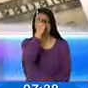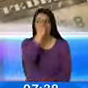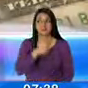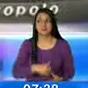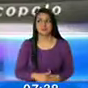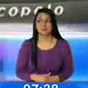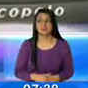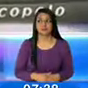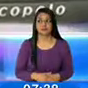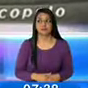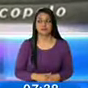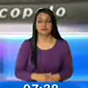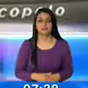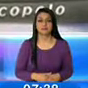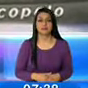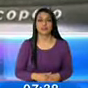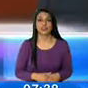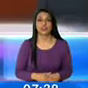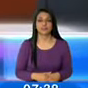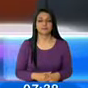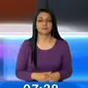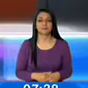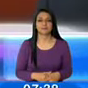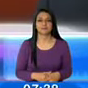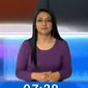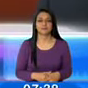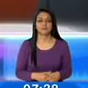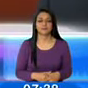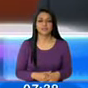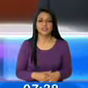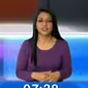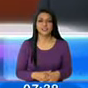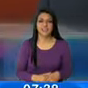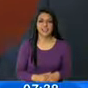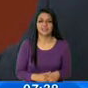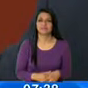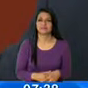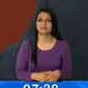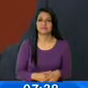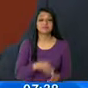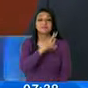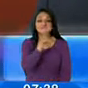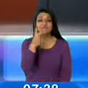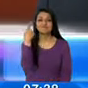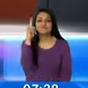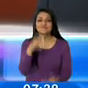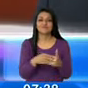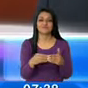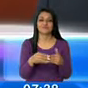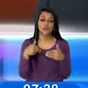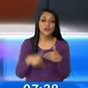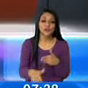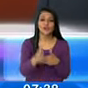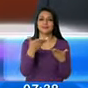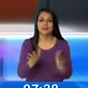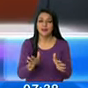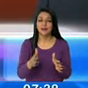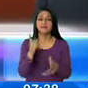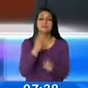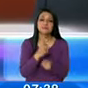tema de inversión en esta arteria vial. Hemos invertido cerca de $220 millones en la vía y es por eso que tenemos